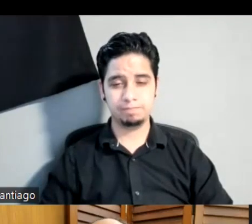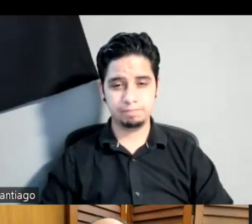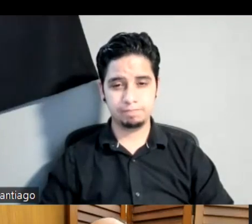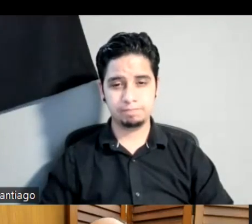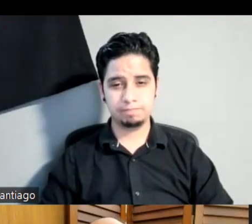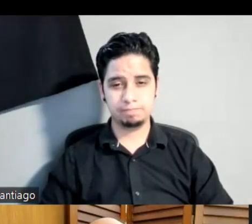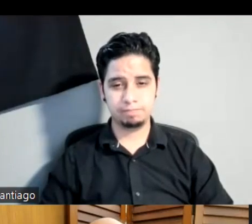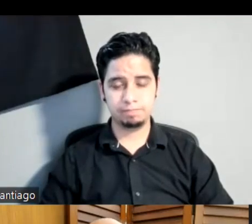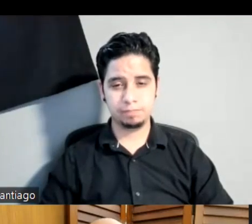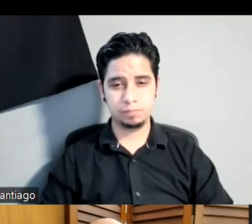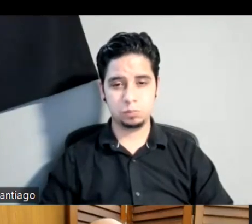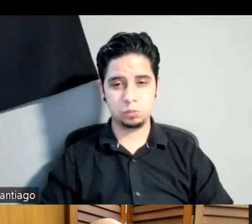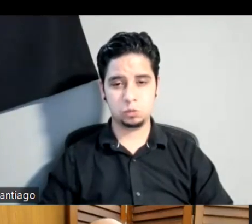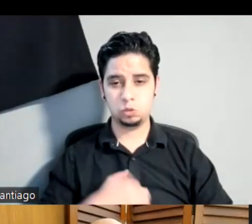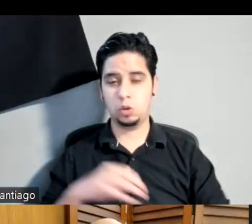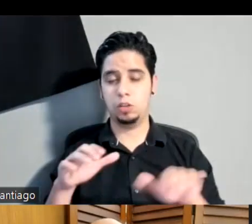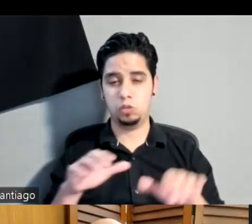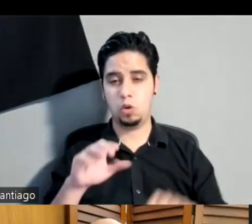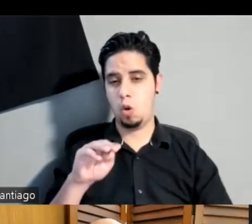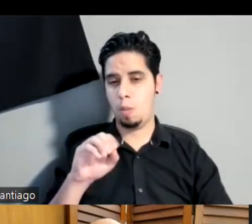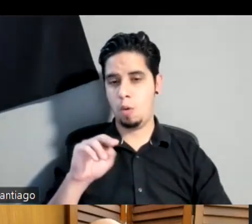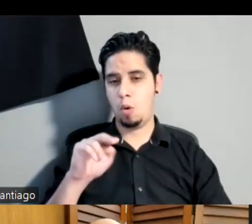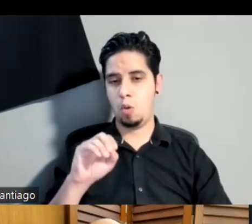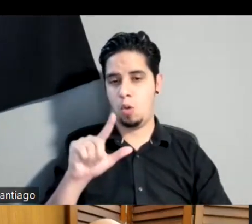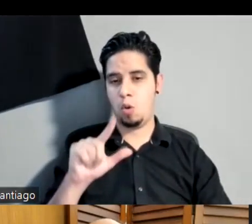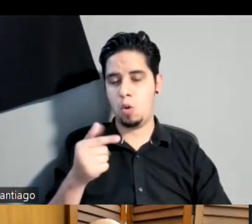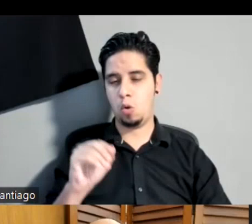Okay. ¿Y cómo? Había hecho monólogos así